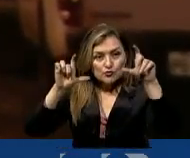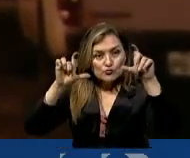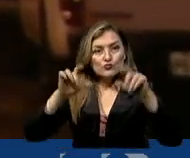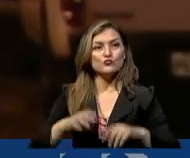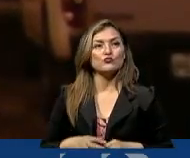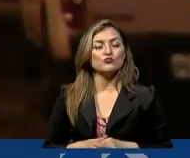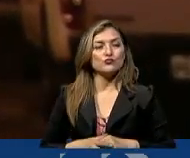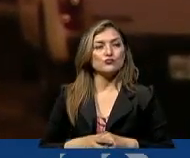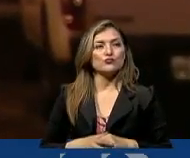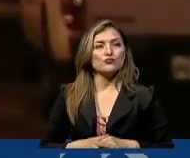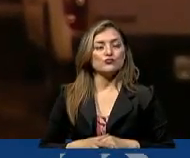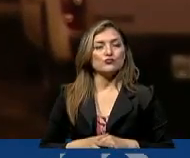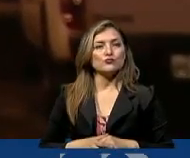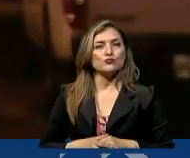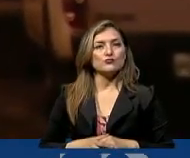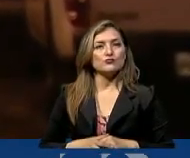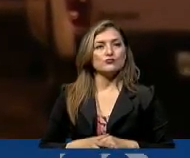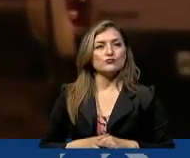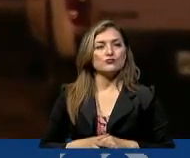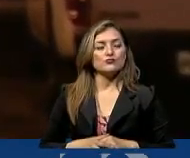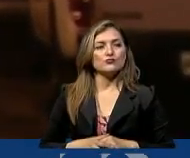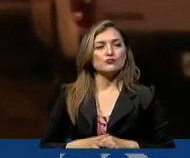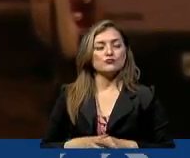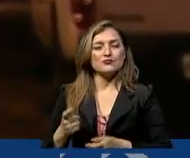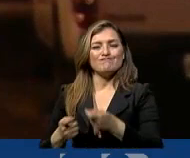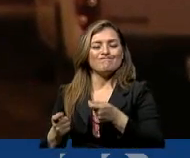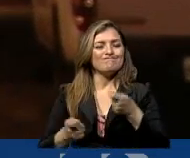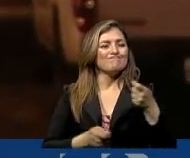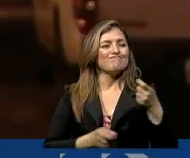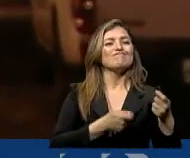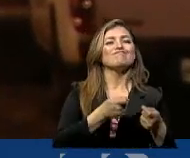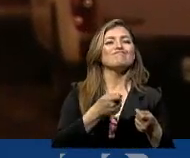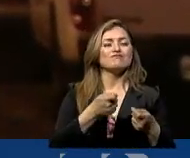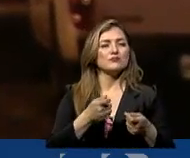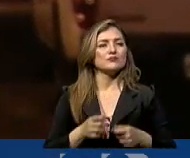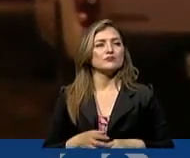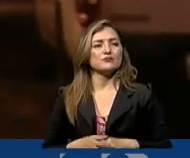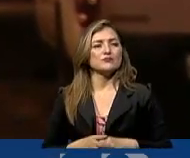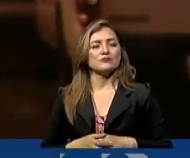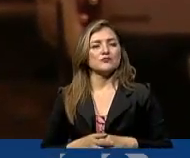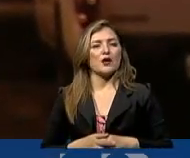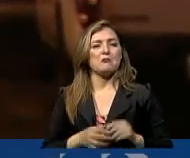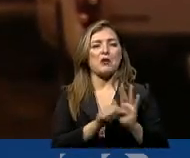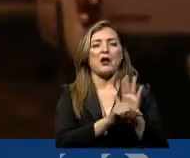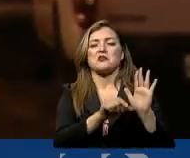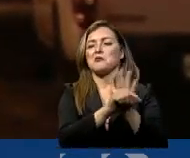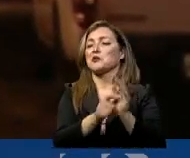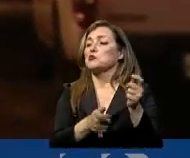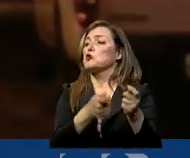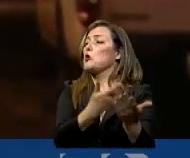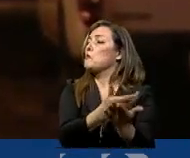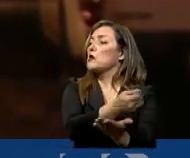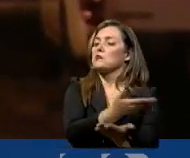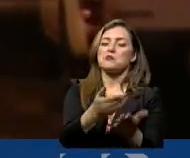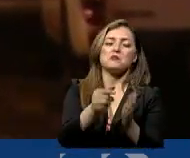y luego procedían estos a vender de manera ilegal a la gente